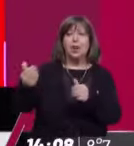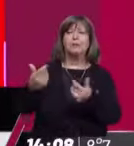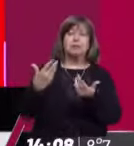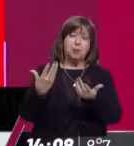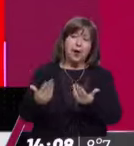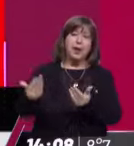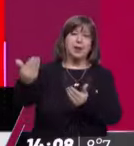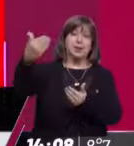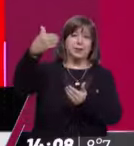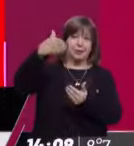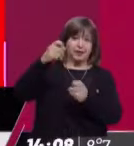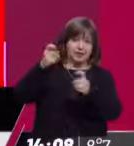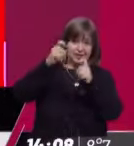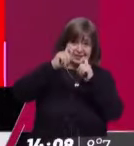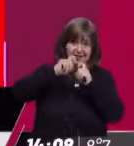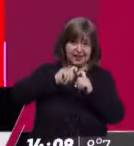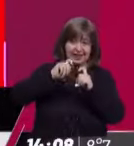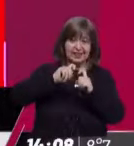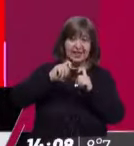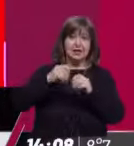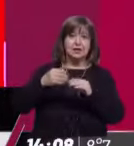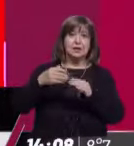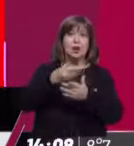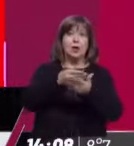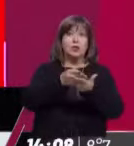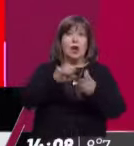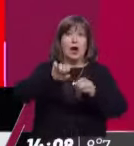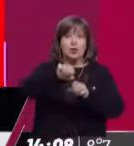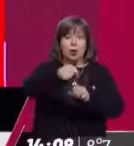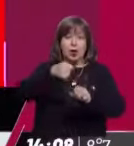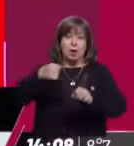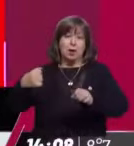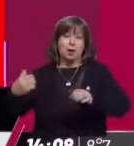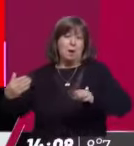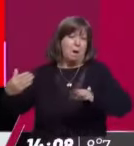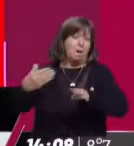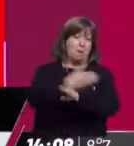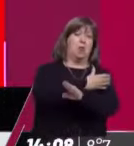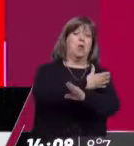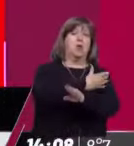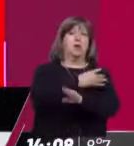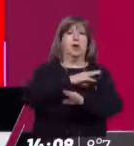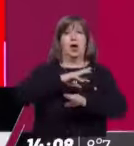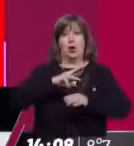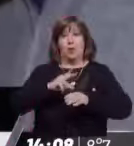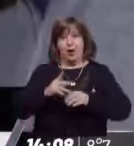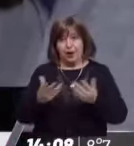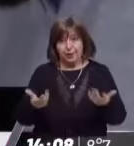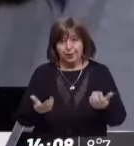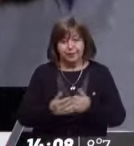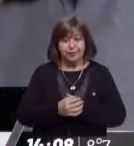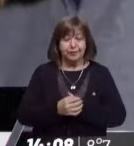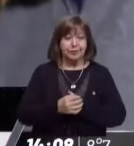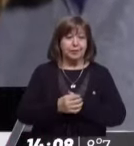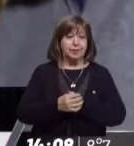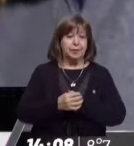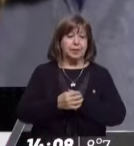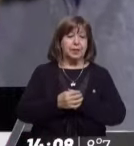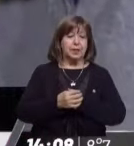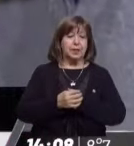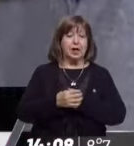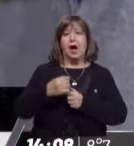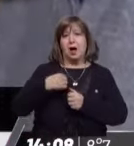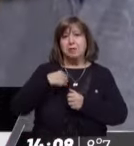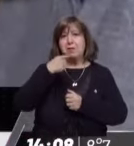pasara a su casa y en ese momento sufrió un violento robo que de esta forma lo relataba. Si les parece, lo escuchamos. Y